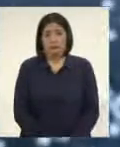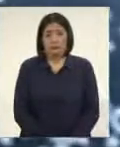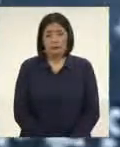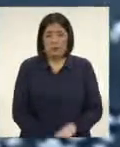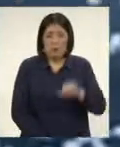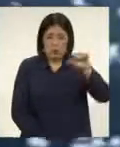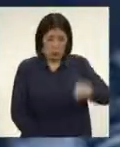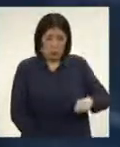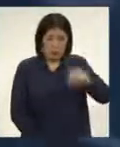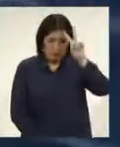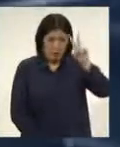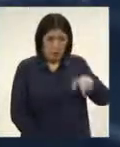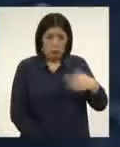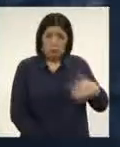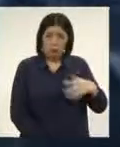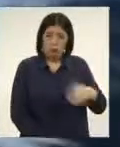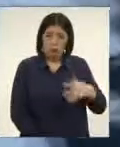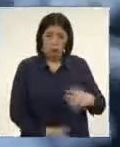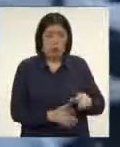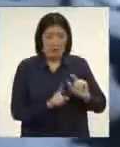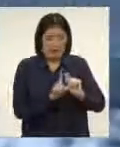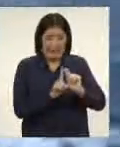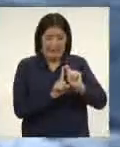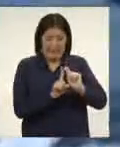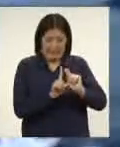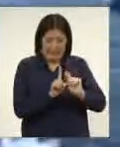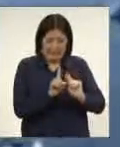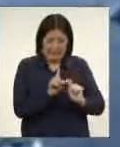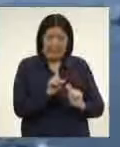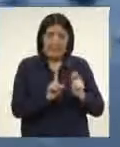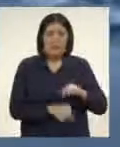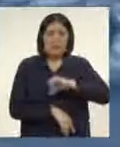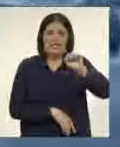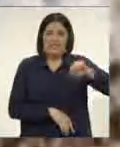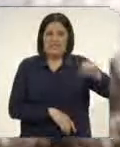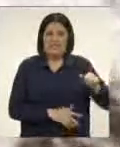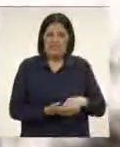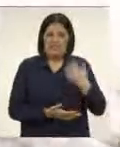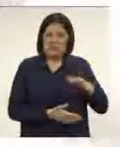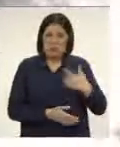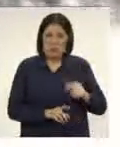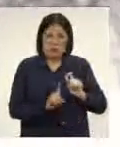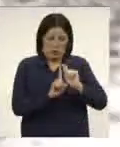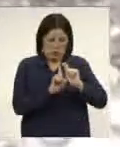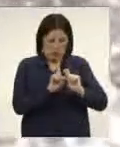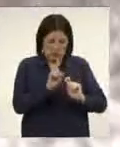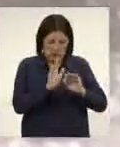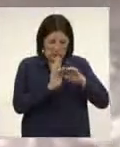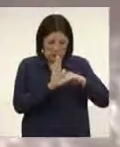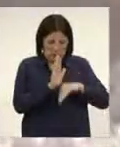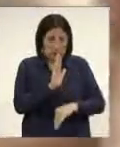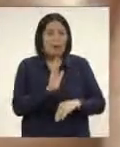El sur del país es afectado debido a las bajas temperaturas. En la sierra se reportan temperaturas de hasta menos 20